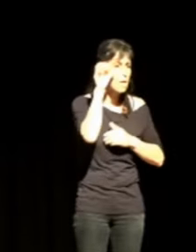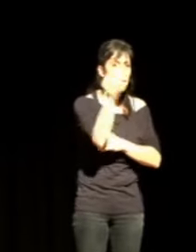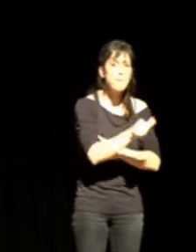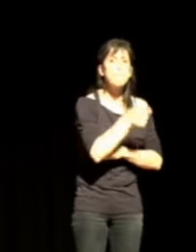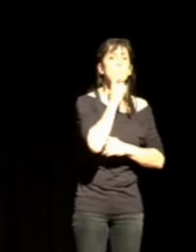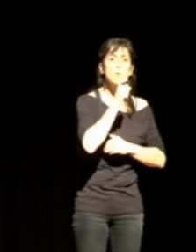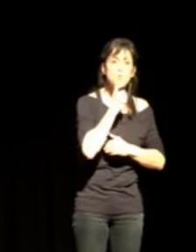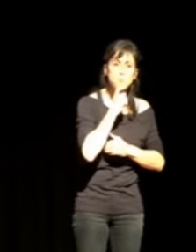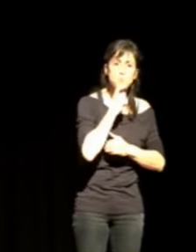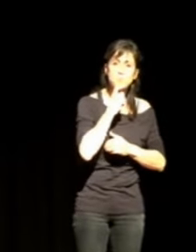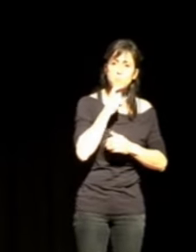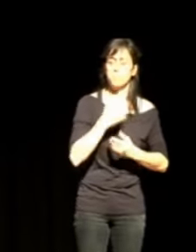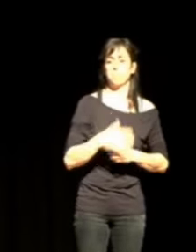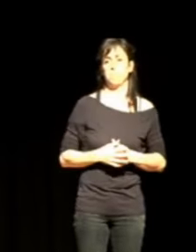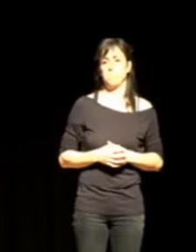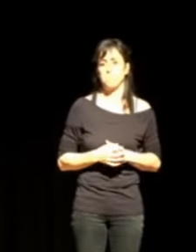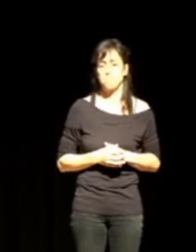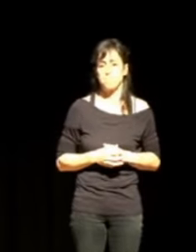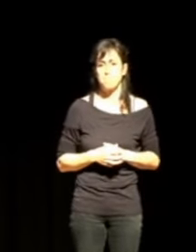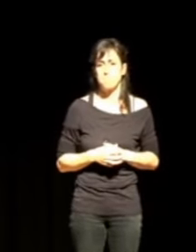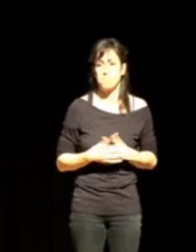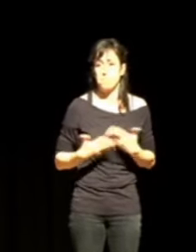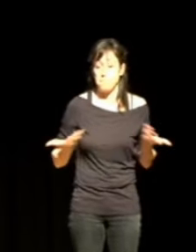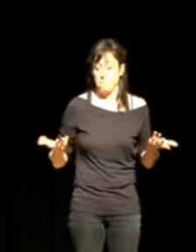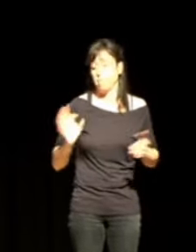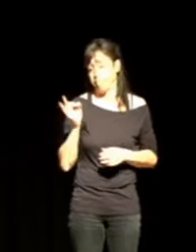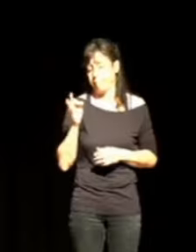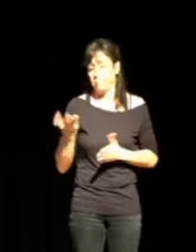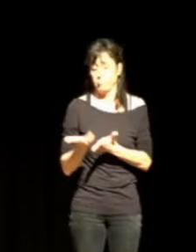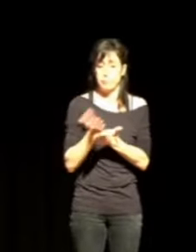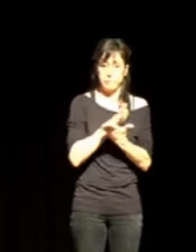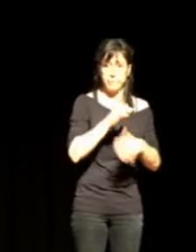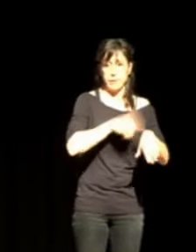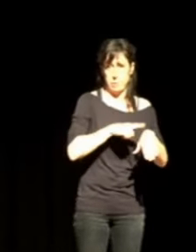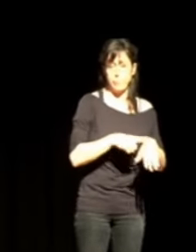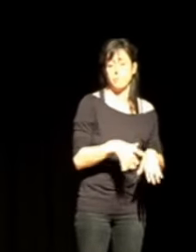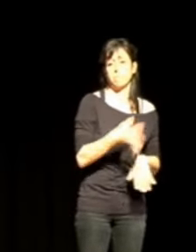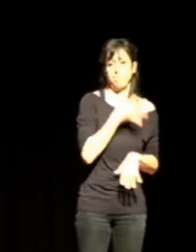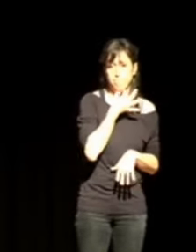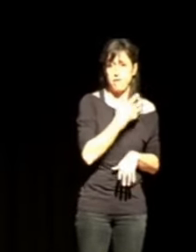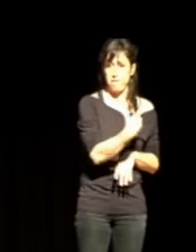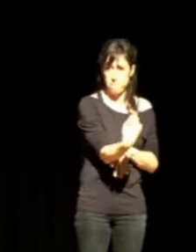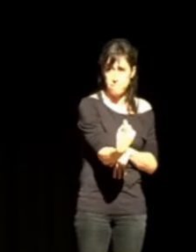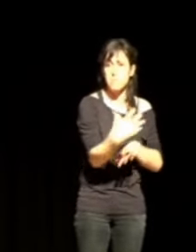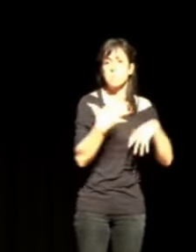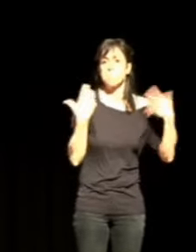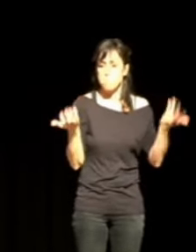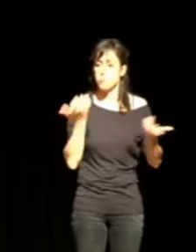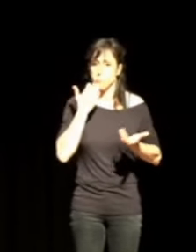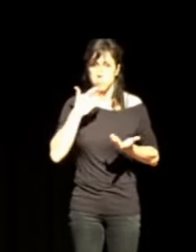Porque no se escucha, aparte del tiempo que no tienen, ¿no? Pero qué cosas repercuten cuando yo